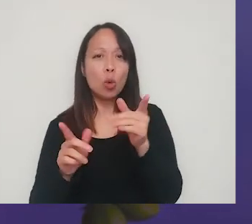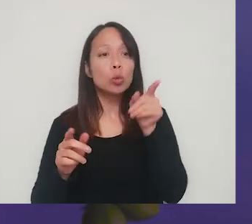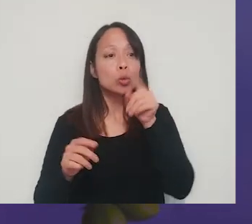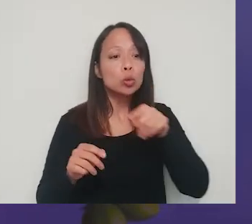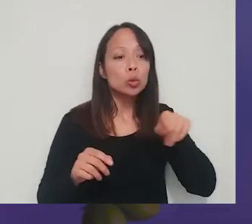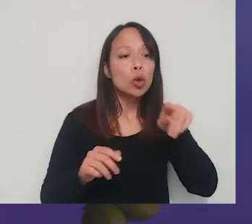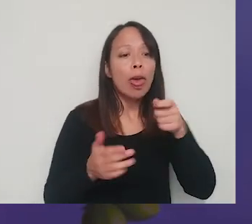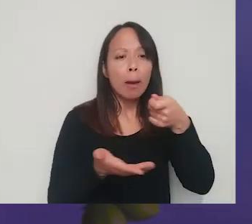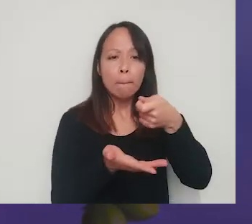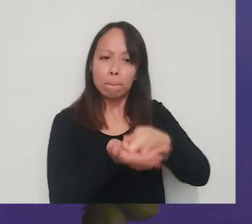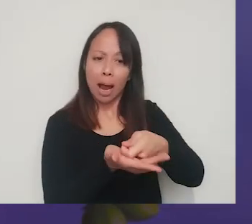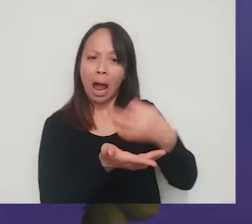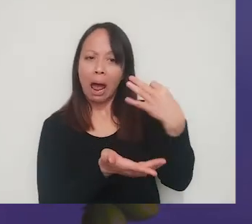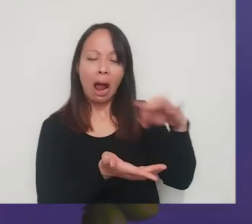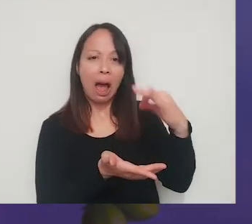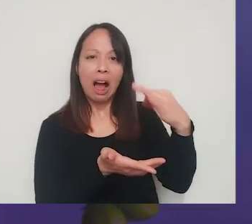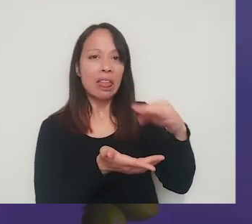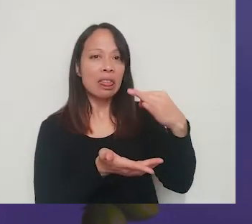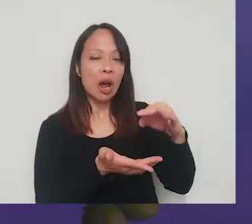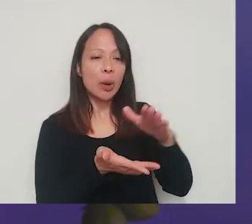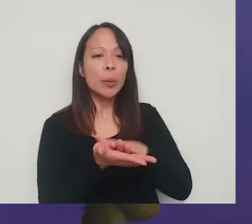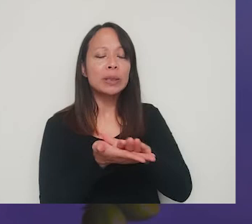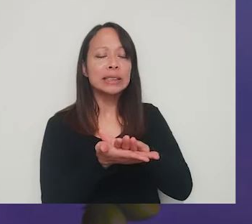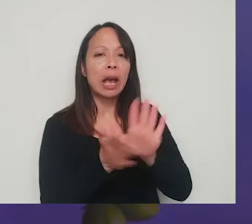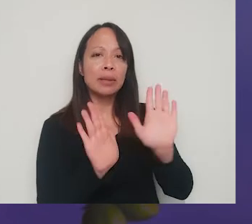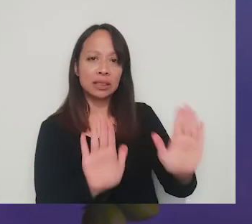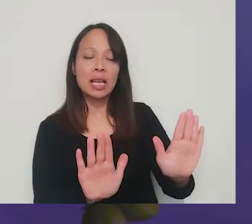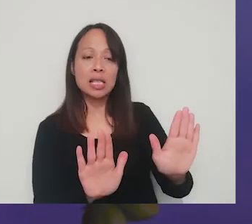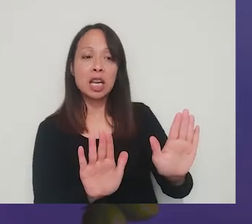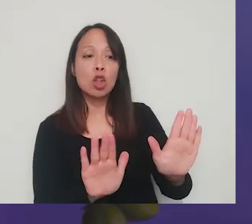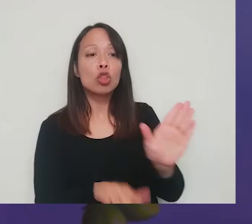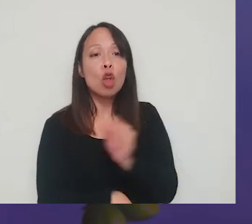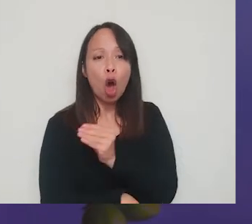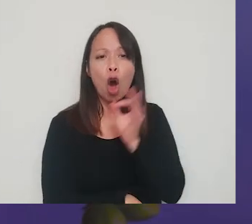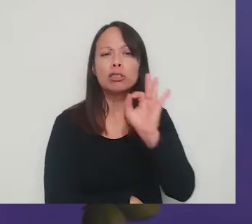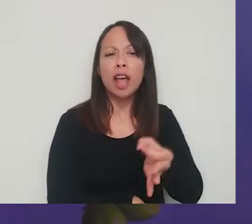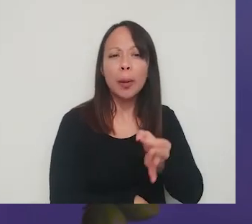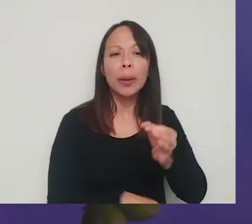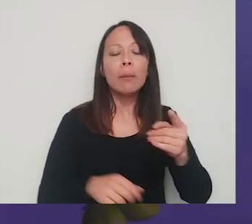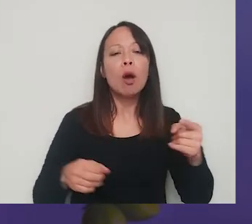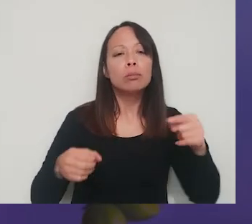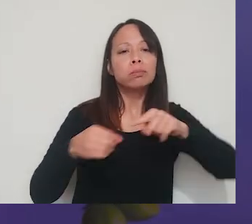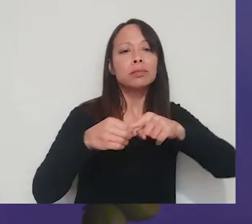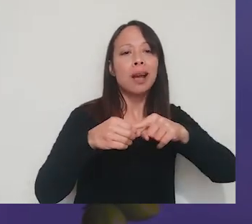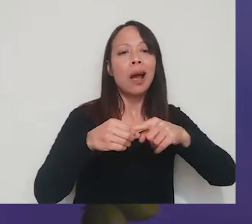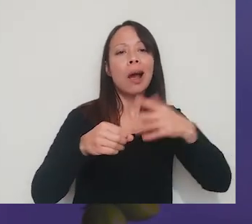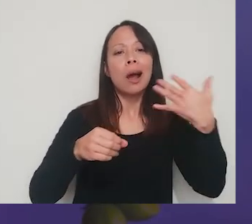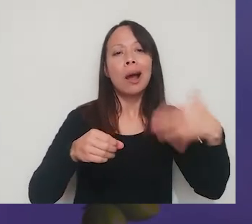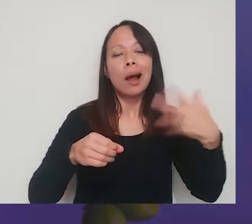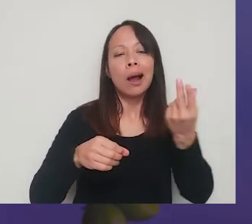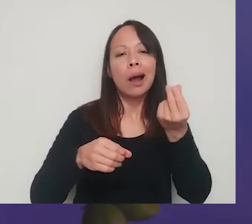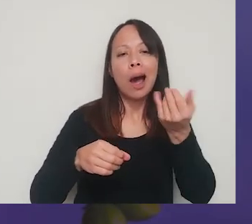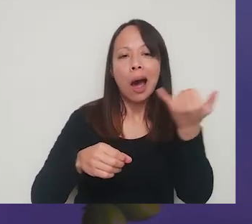cual, si usted lo quiere, lo paga. Básicamente eso es lo que dice la Corte. Sabemos todos que el diagnóstico genético preimplantario es una